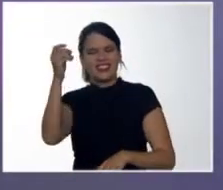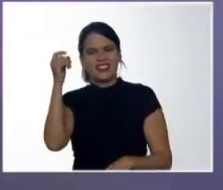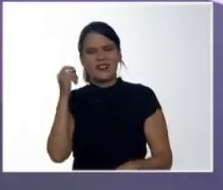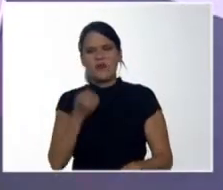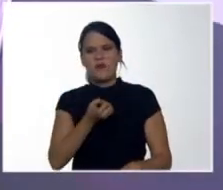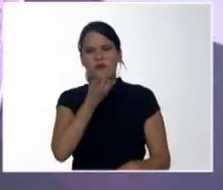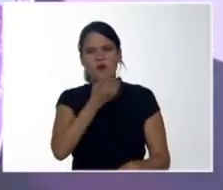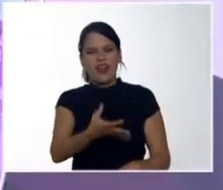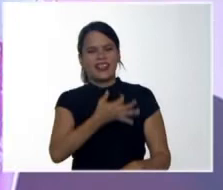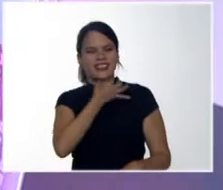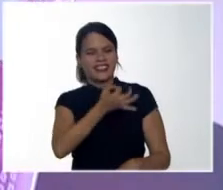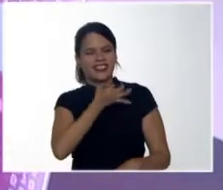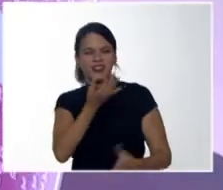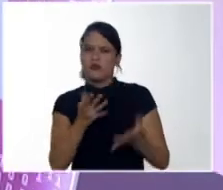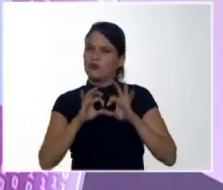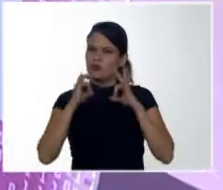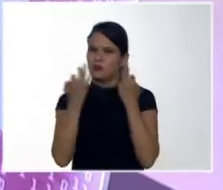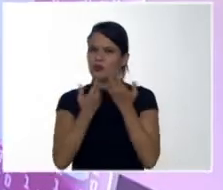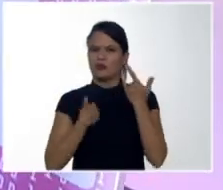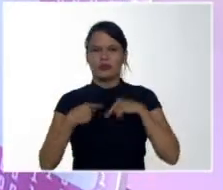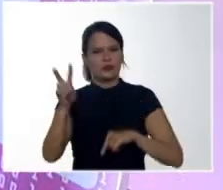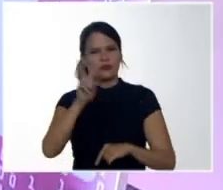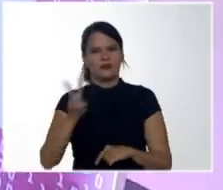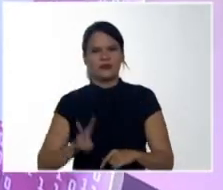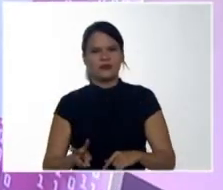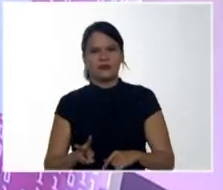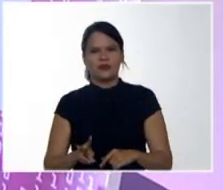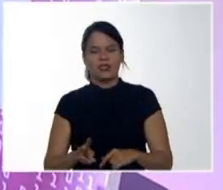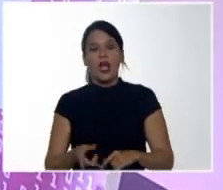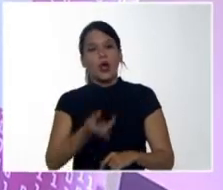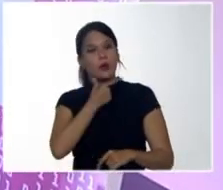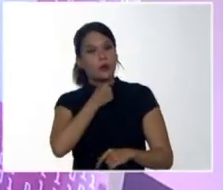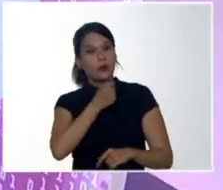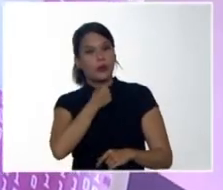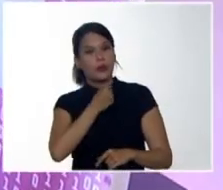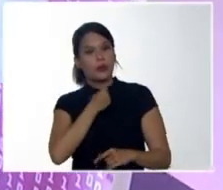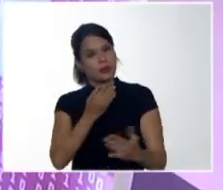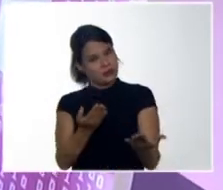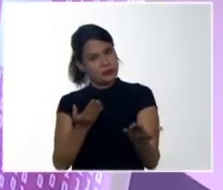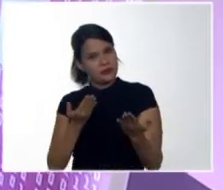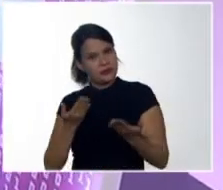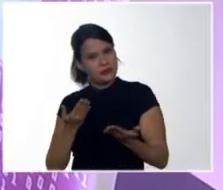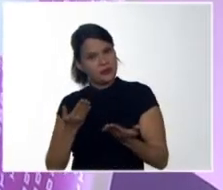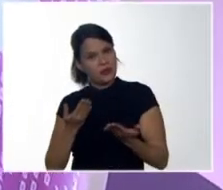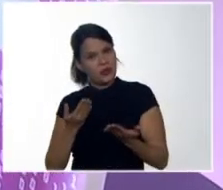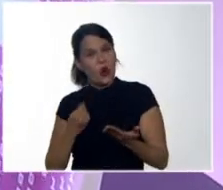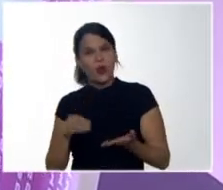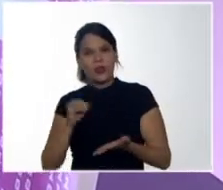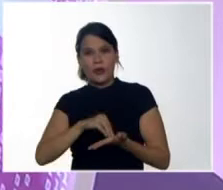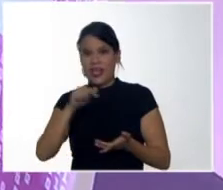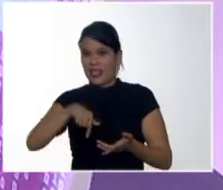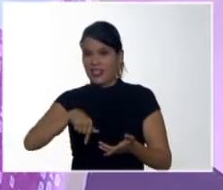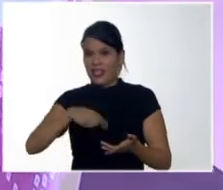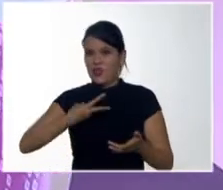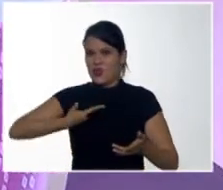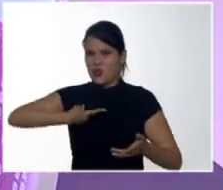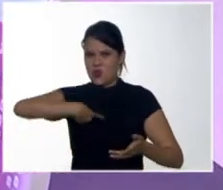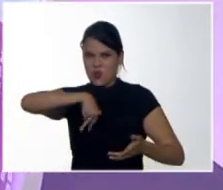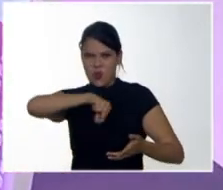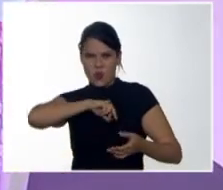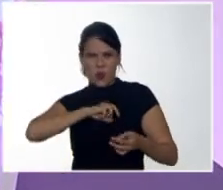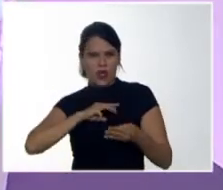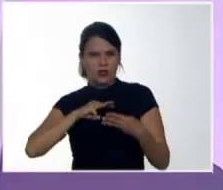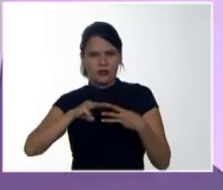¡Dibújame! Muy buenas tardes, familia venezolana. Qué gusto recibirlos nuevamente en este nuestro